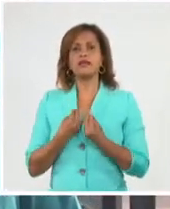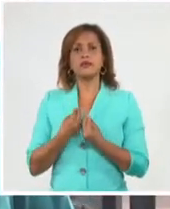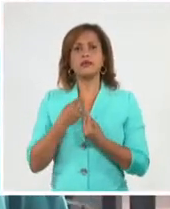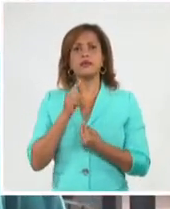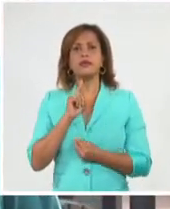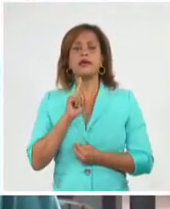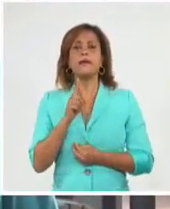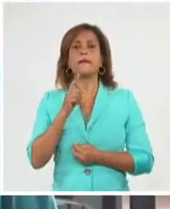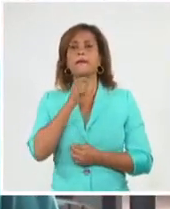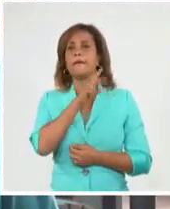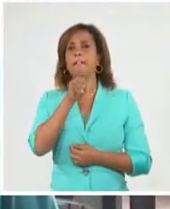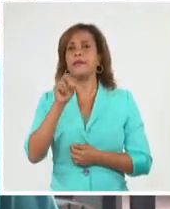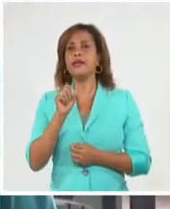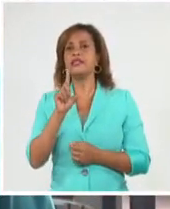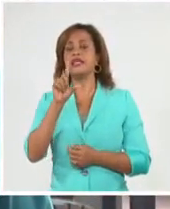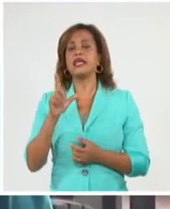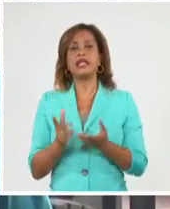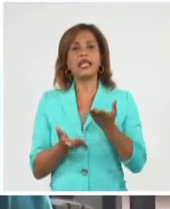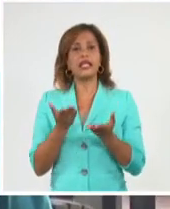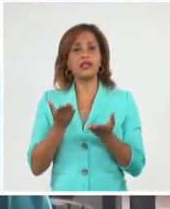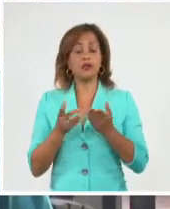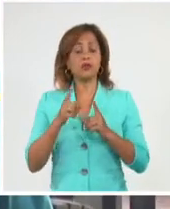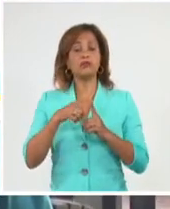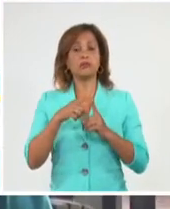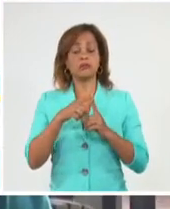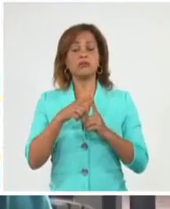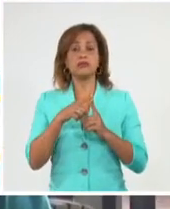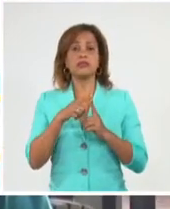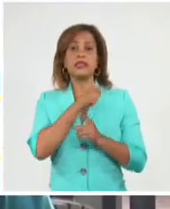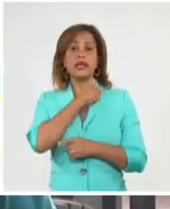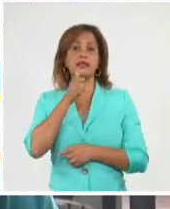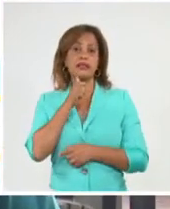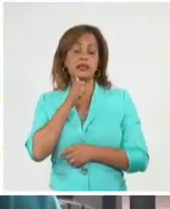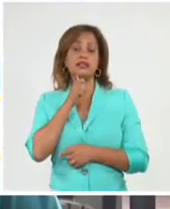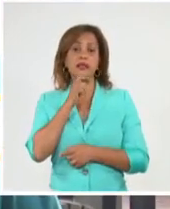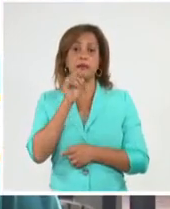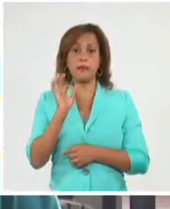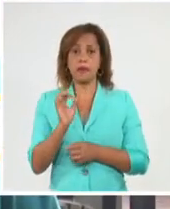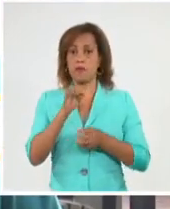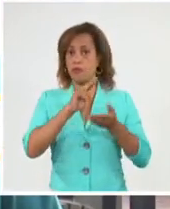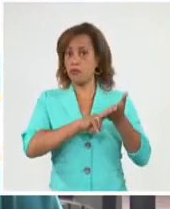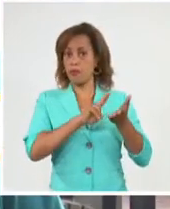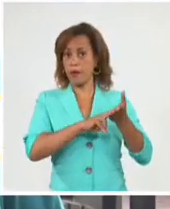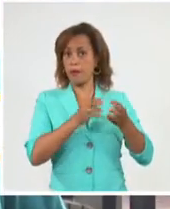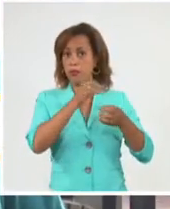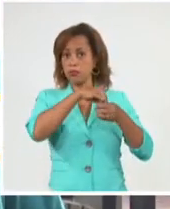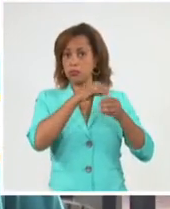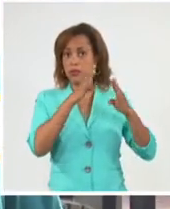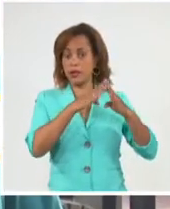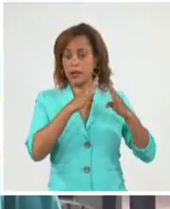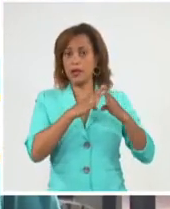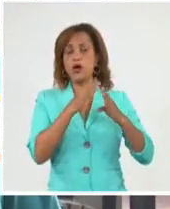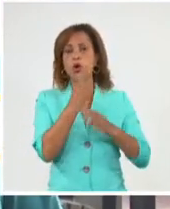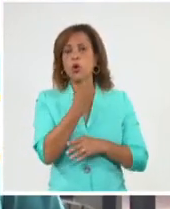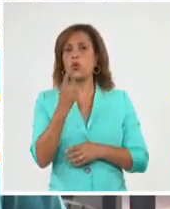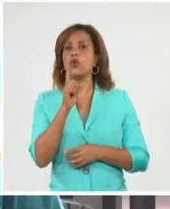146.020 litros de aceite, que es la cifra de los núcleos que tiene la provincia de Cienfuegos, para entregar a razón de uno por